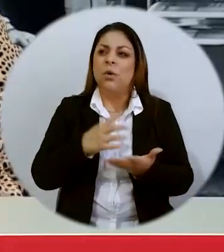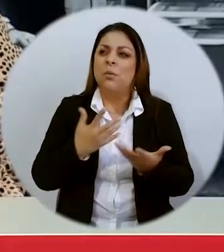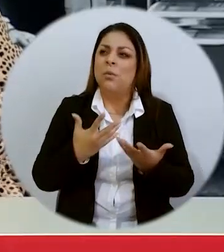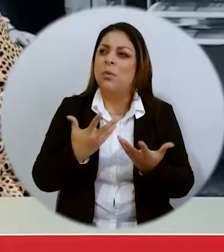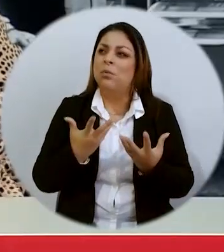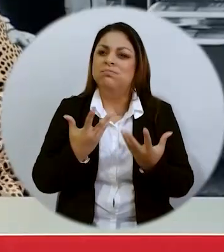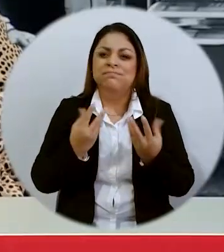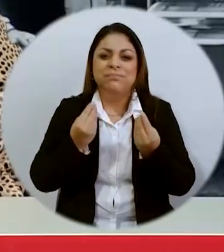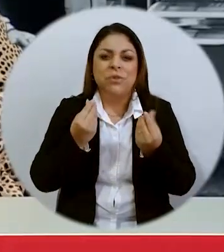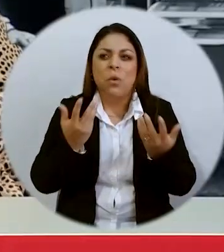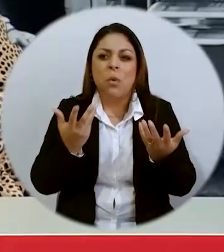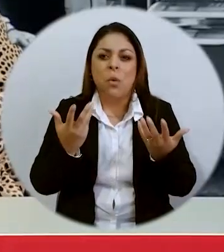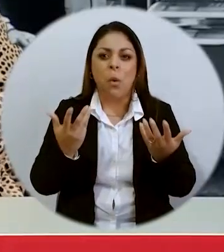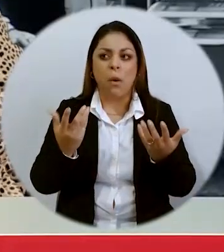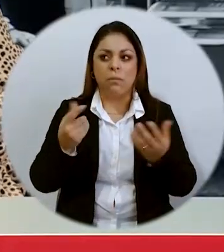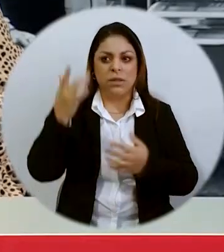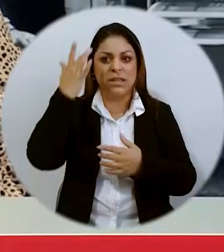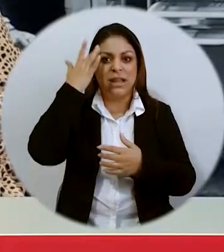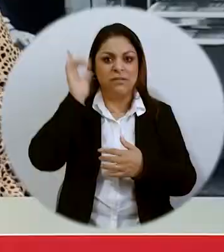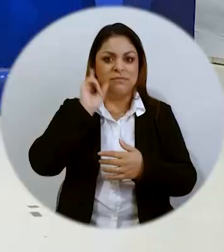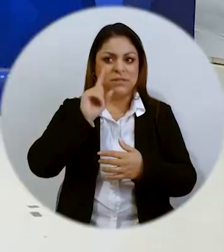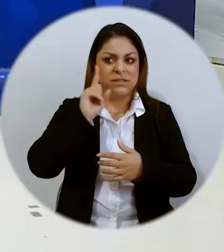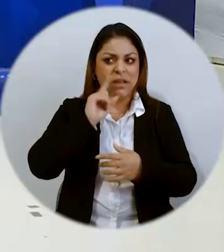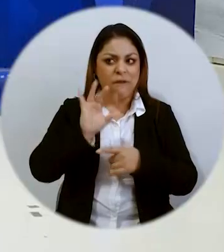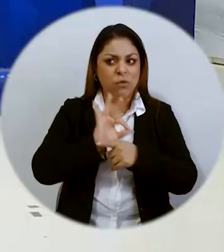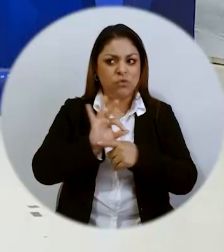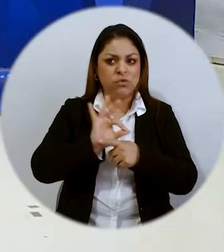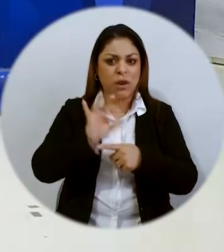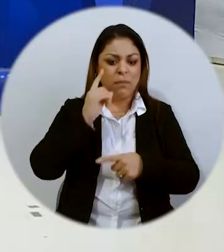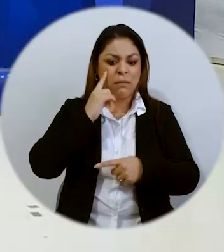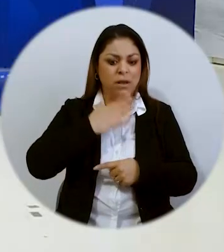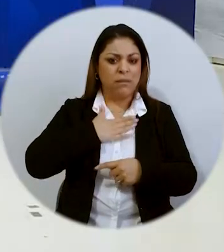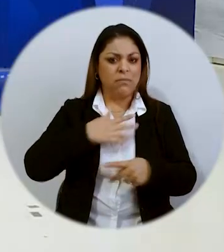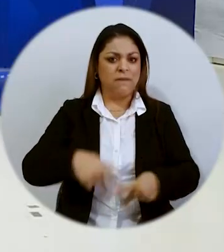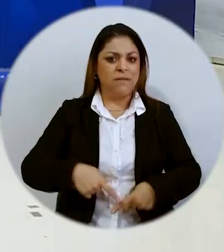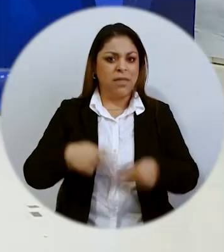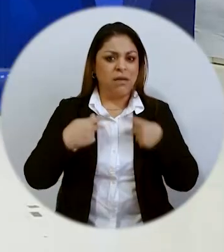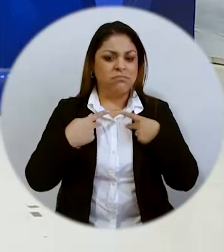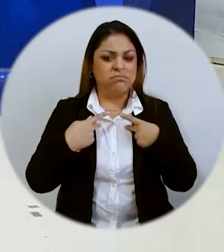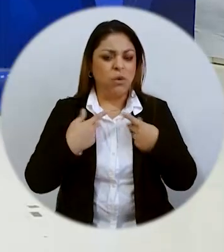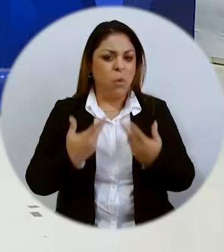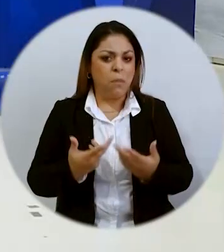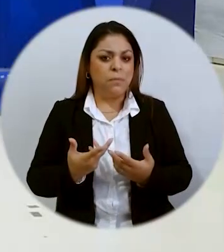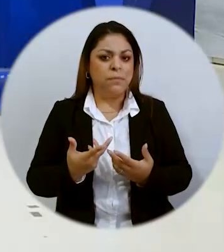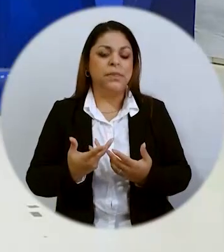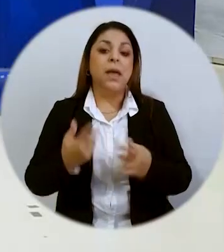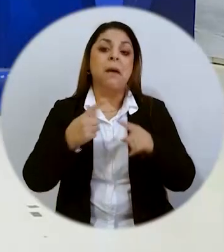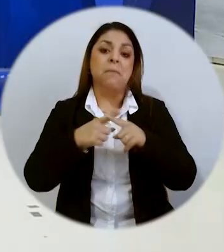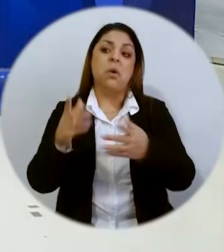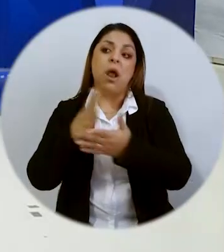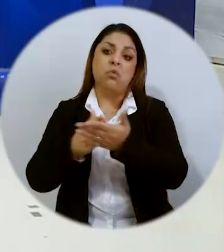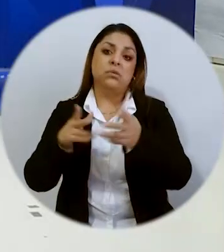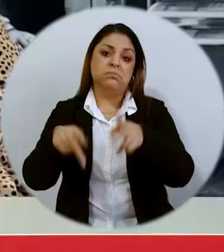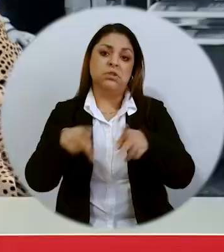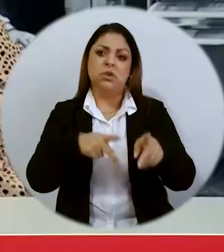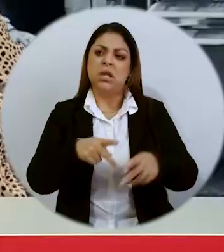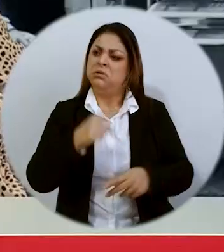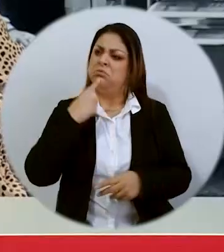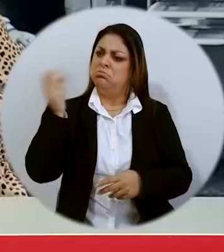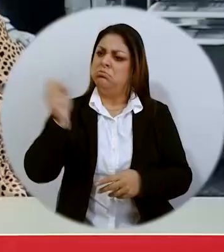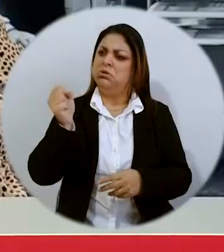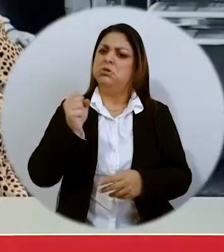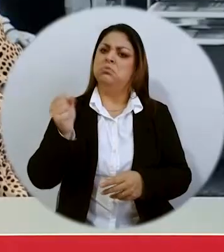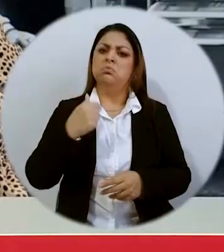a funcionar la inteligencia artificial en mi vida, pero se apareja también con la misma cantidad de gente que dice, no, yo siento